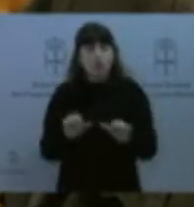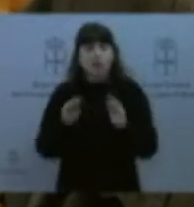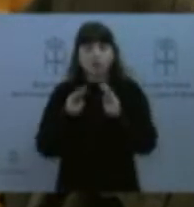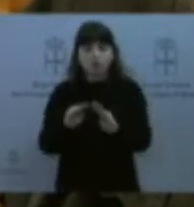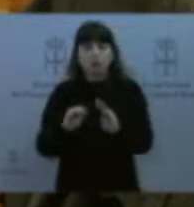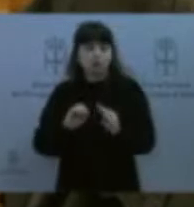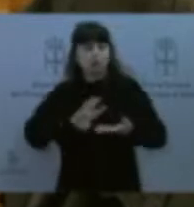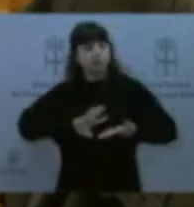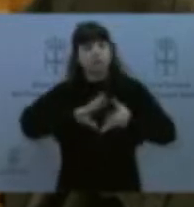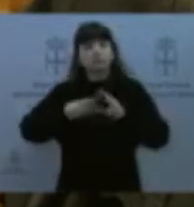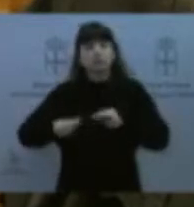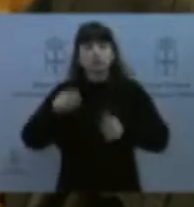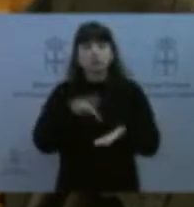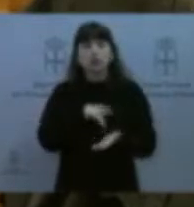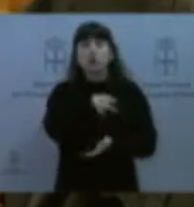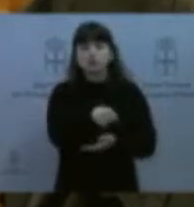responsabilidad directa en esto, ¿no?